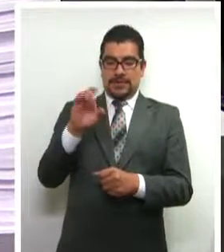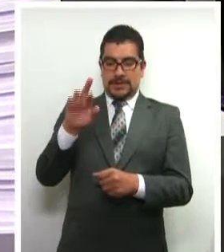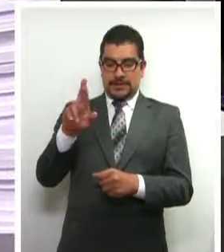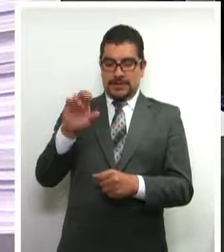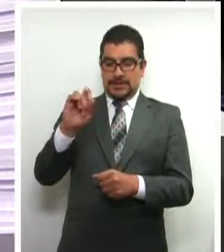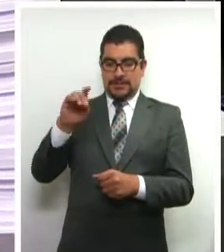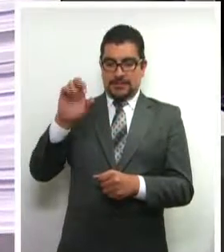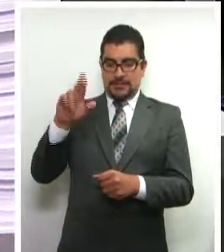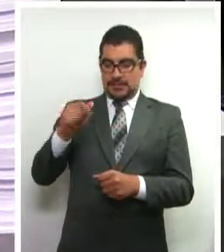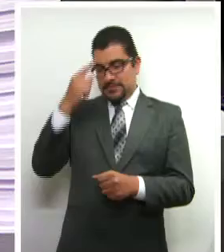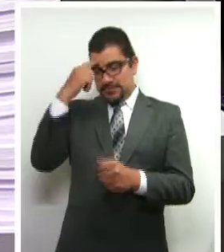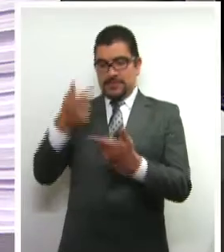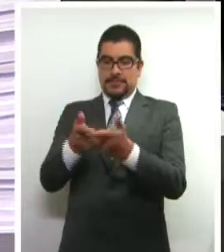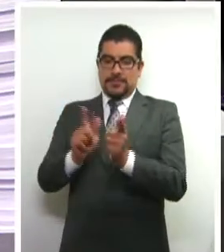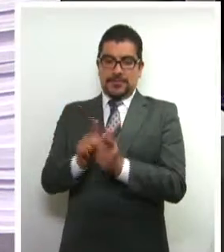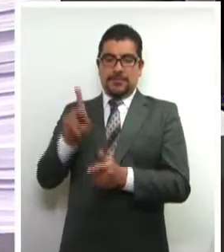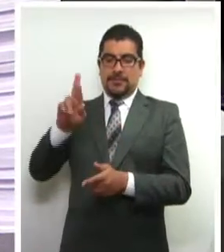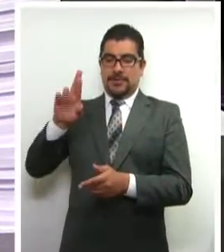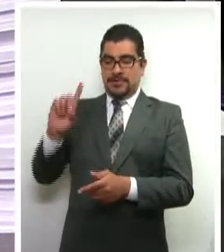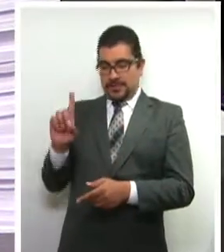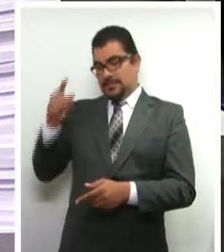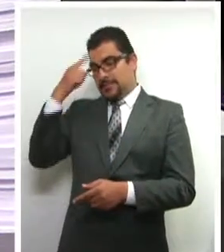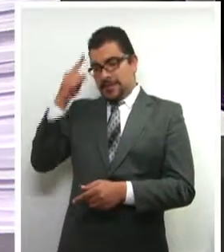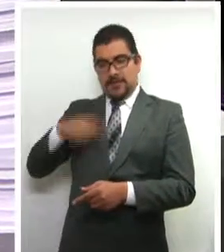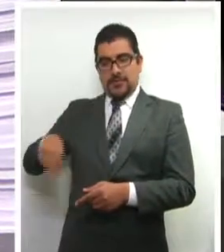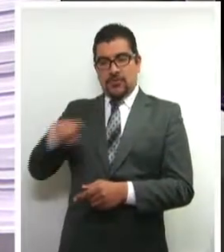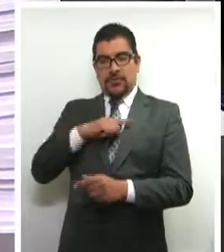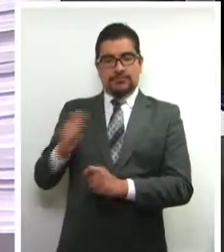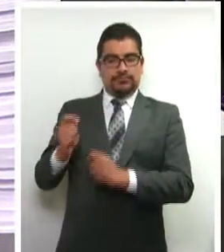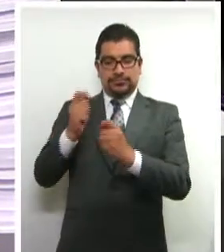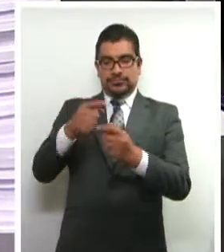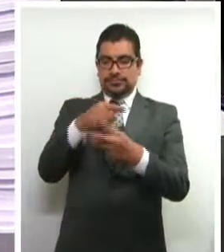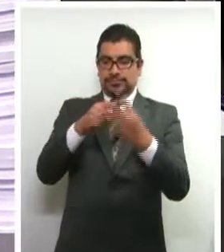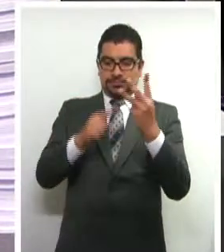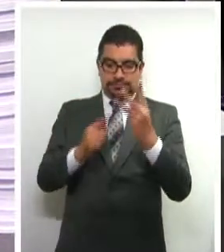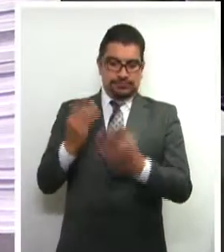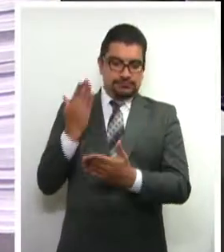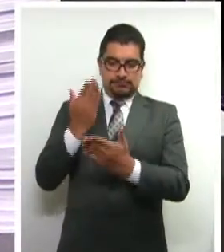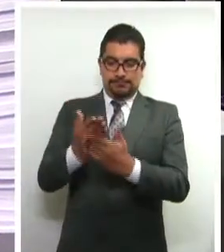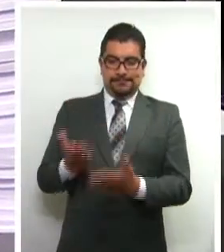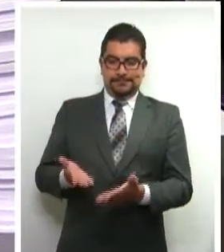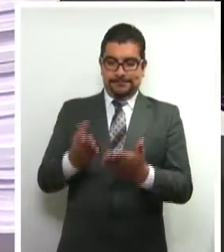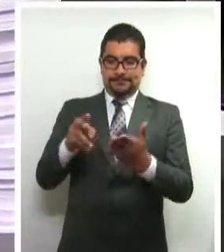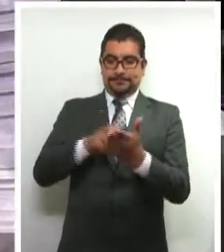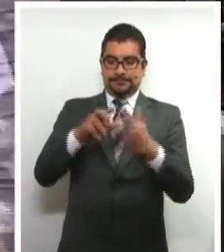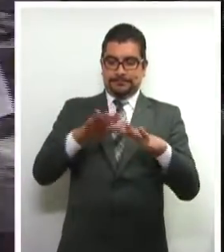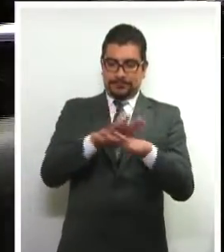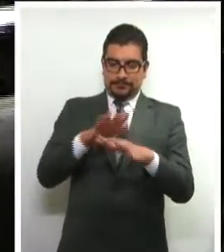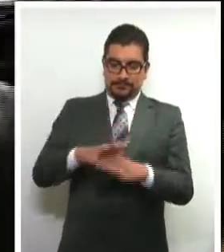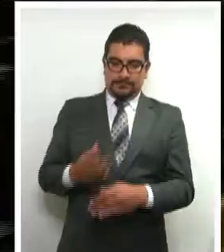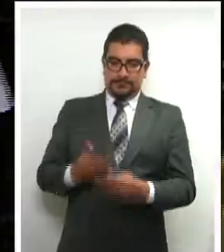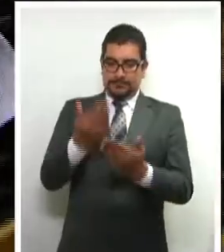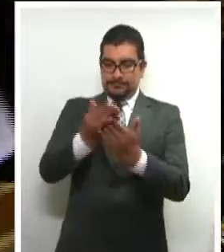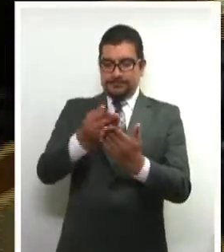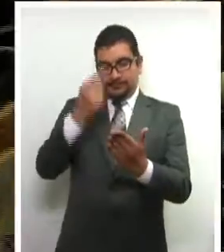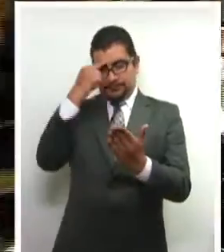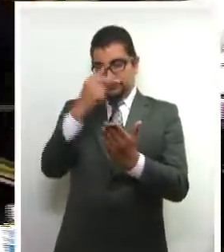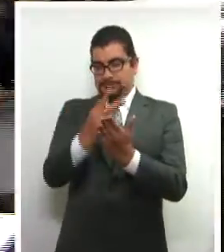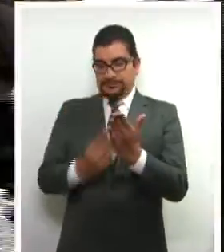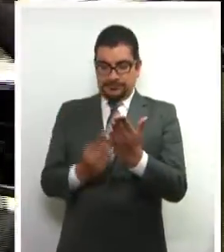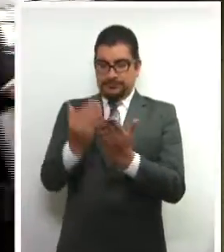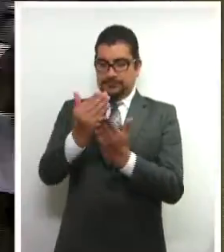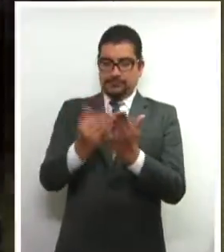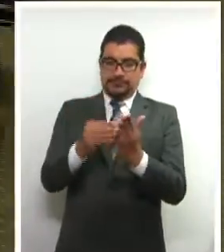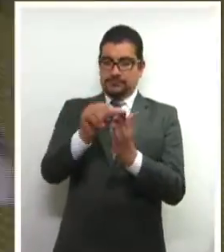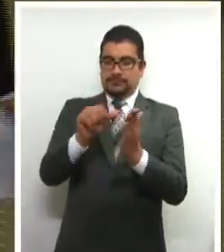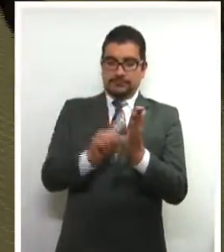del Partido de la Revolución Democrática, para presentar tres iniciativas que modifican el proyecto en los